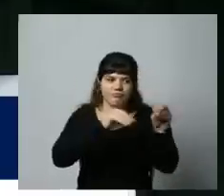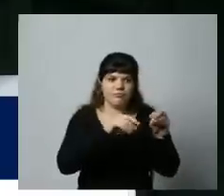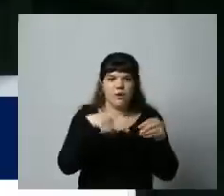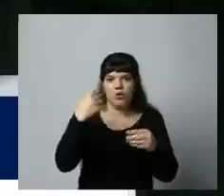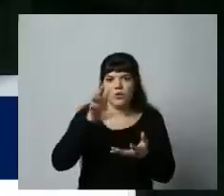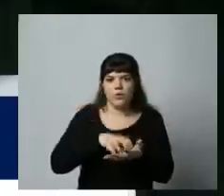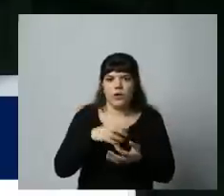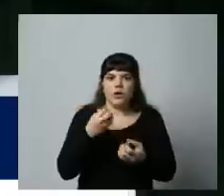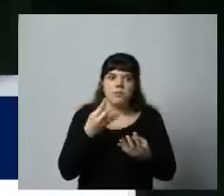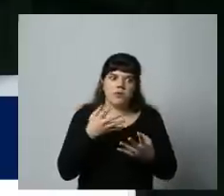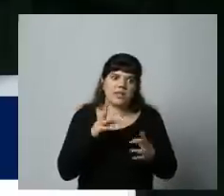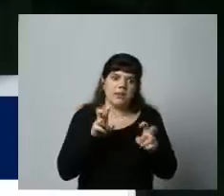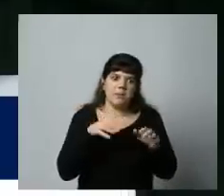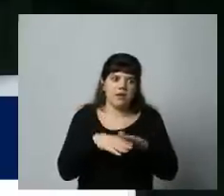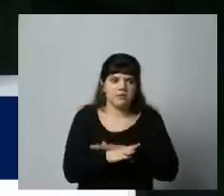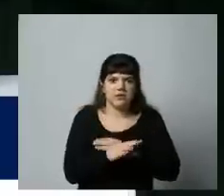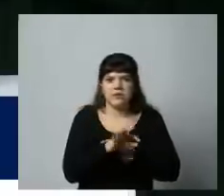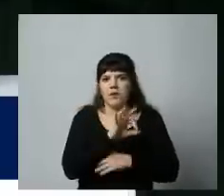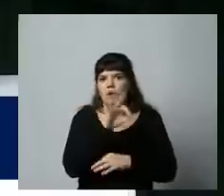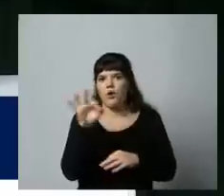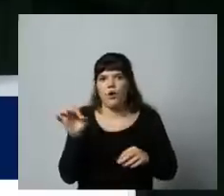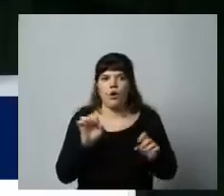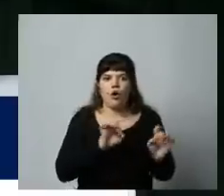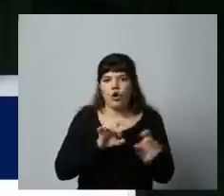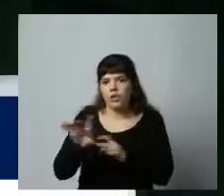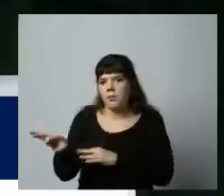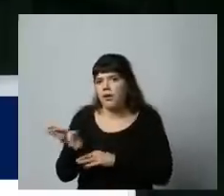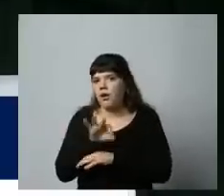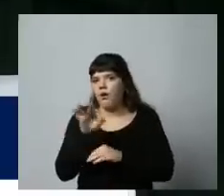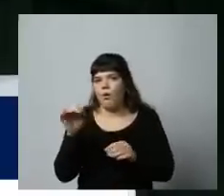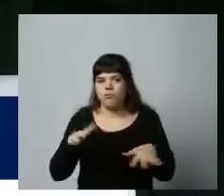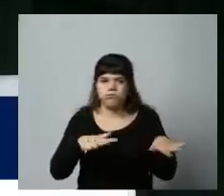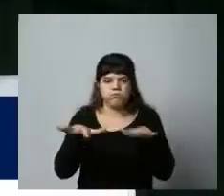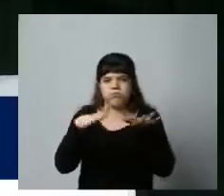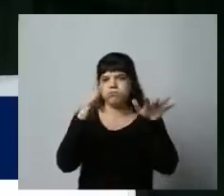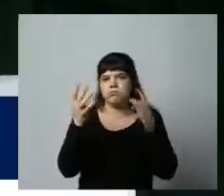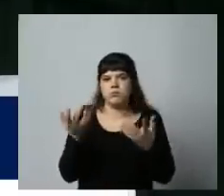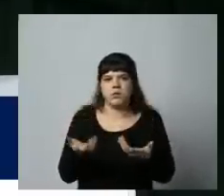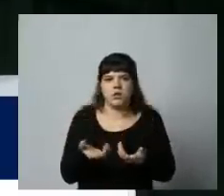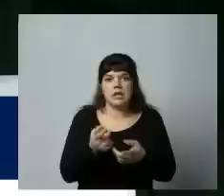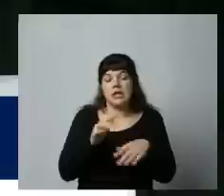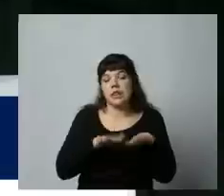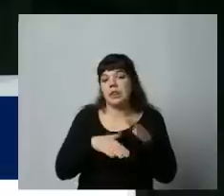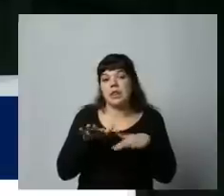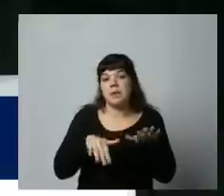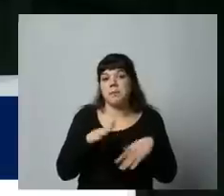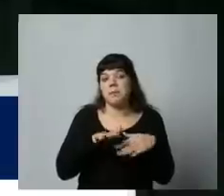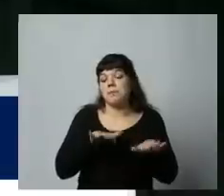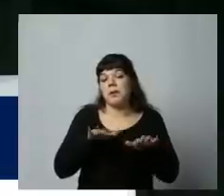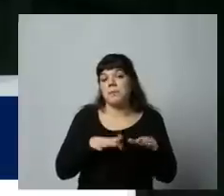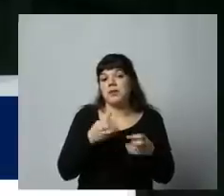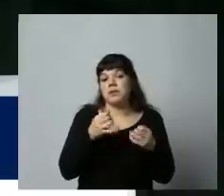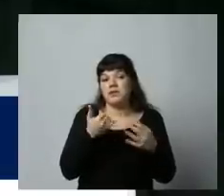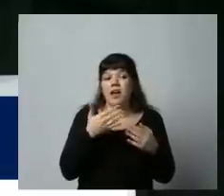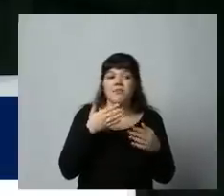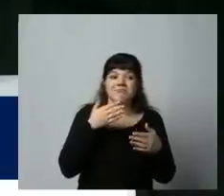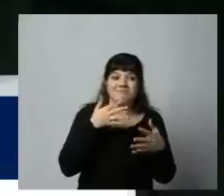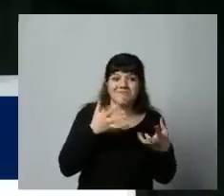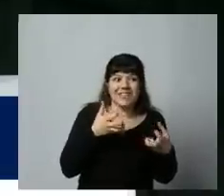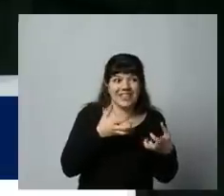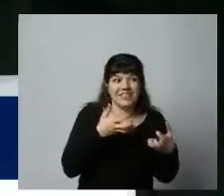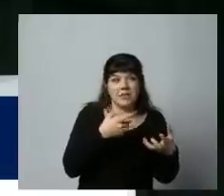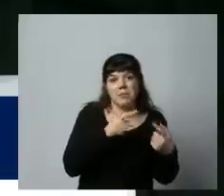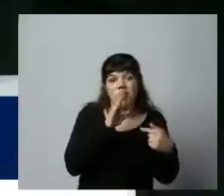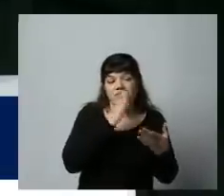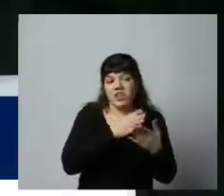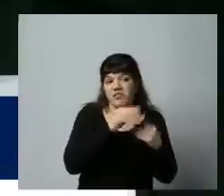la accesibilidad o por contaminación o por inundabilidad no entonces ya había tenido un intento pero las familias no no habían